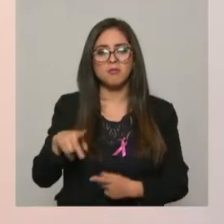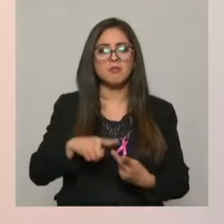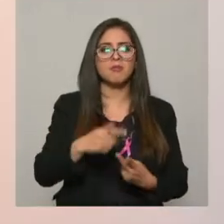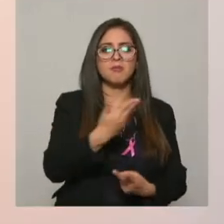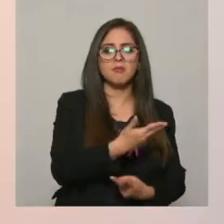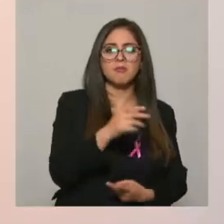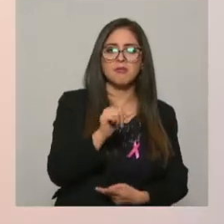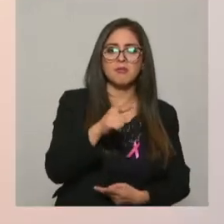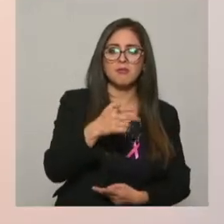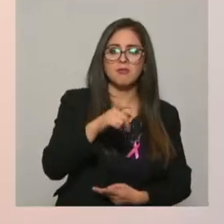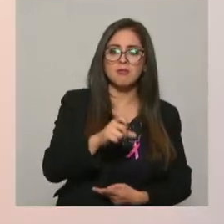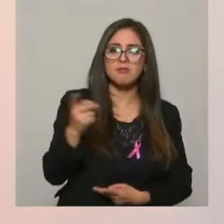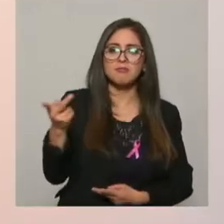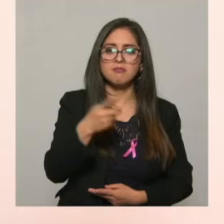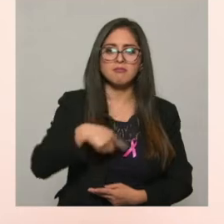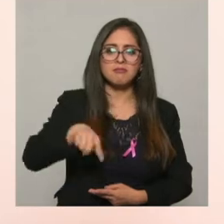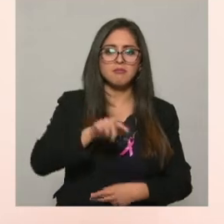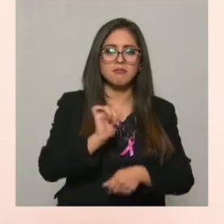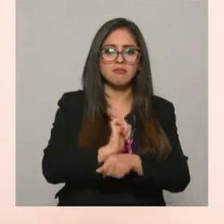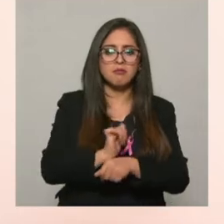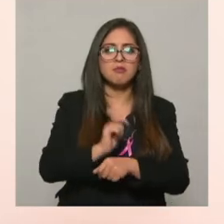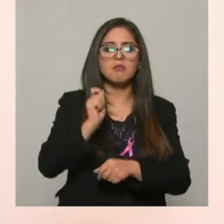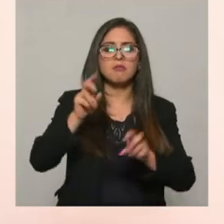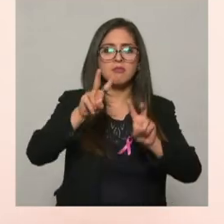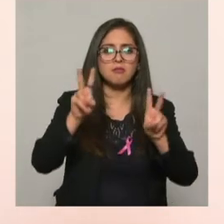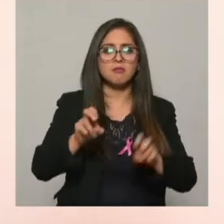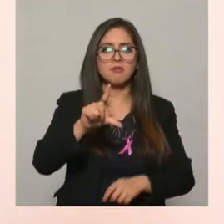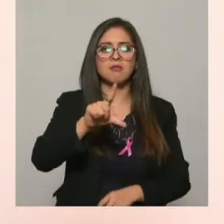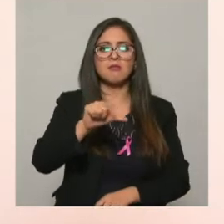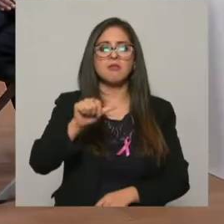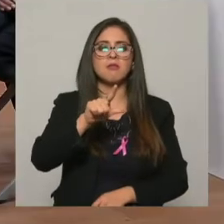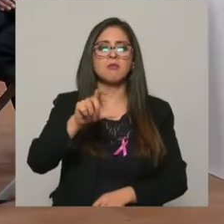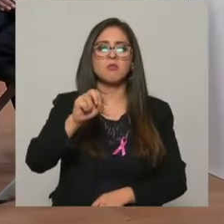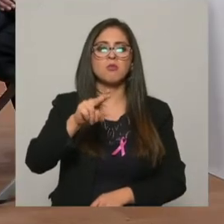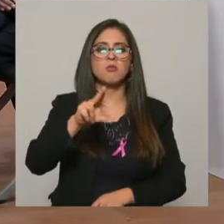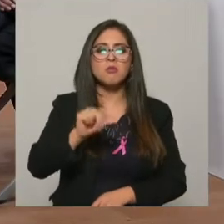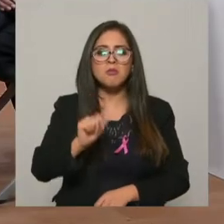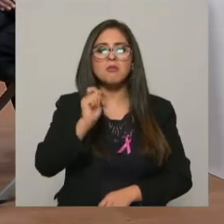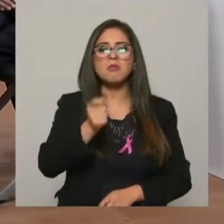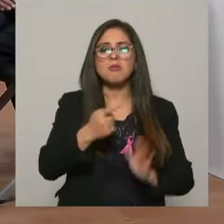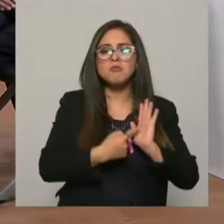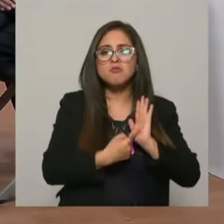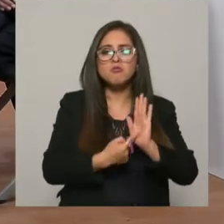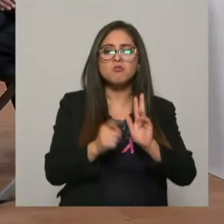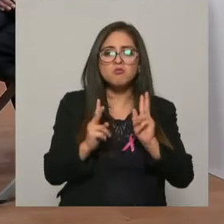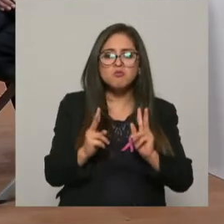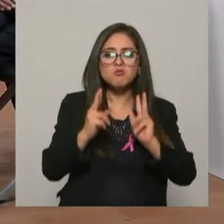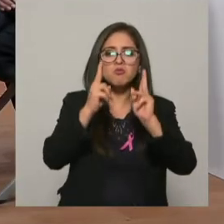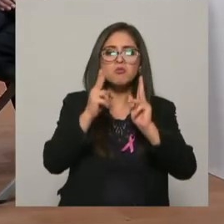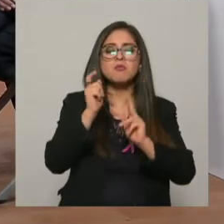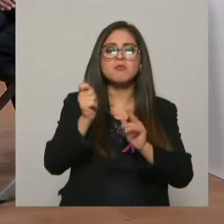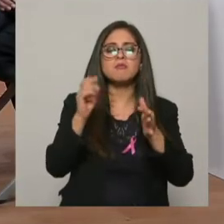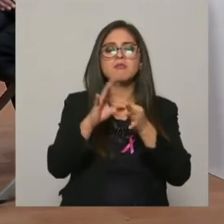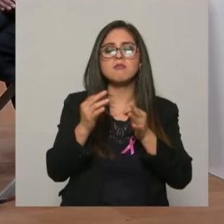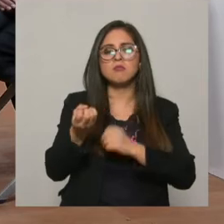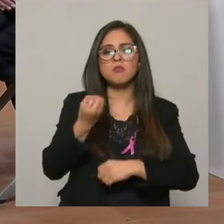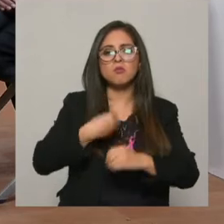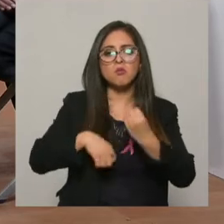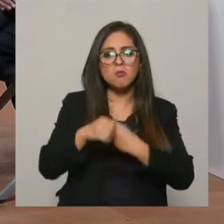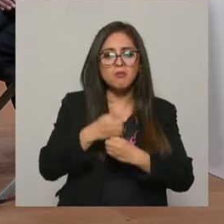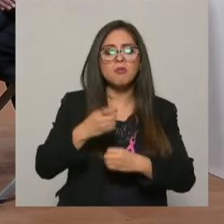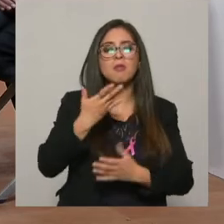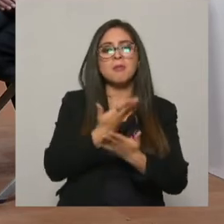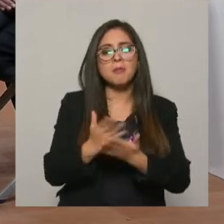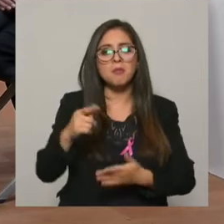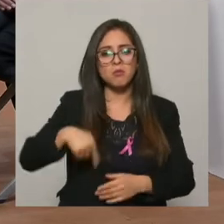Ángeles Pelayo y de los actores de la obra La Llorona que nos transmitieron un pedacito de esta obra. Además,